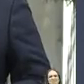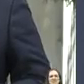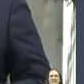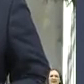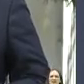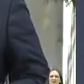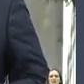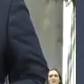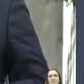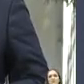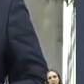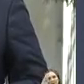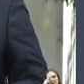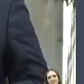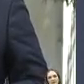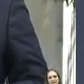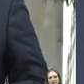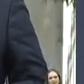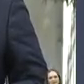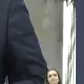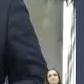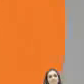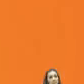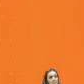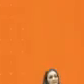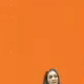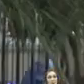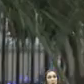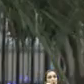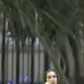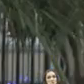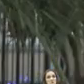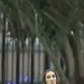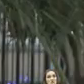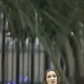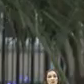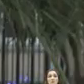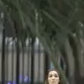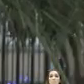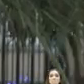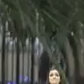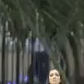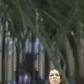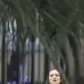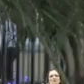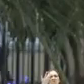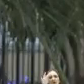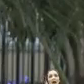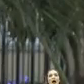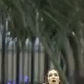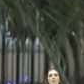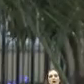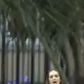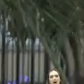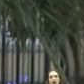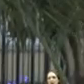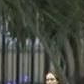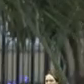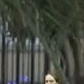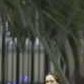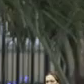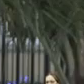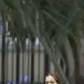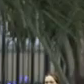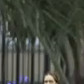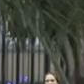José Fernando, muy buenas tardes. Pues el presidente ha dicho que esta propuesta se logra luego de un diálogo consensuado con algunos sectores